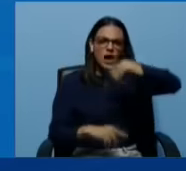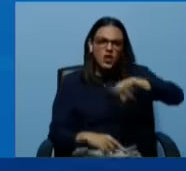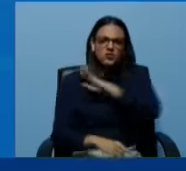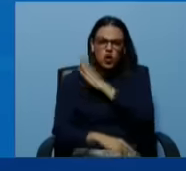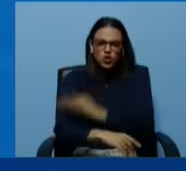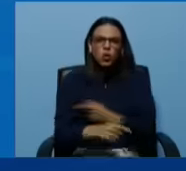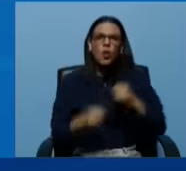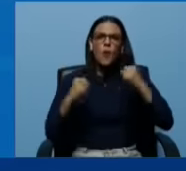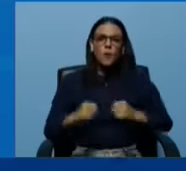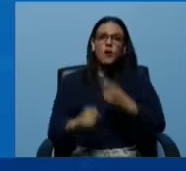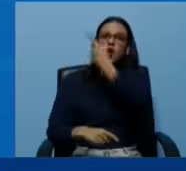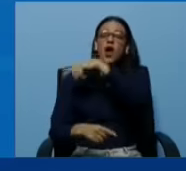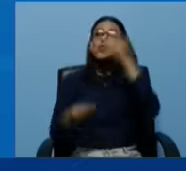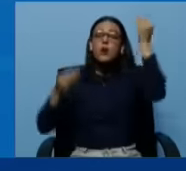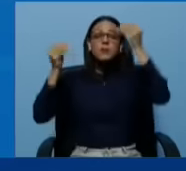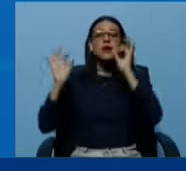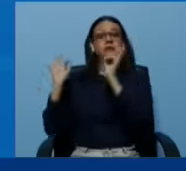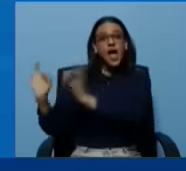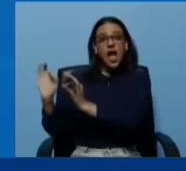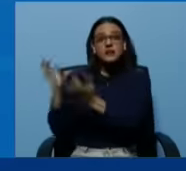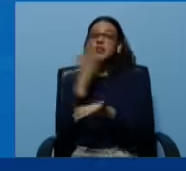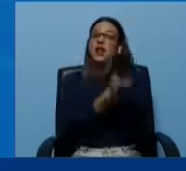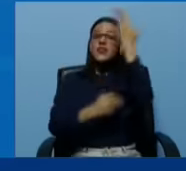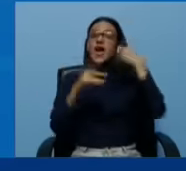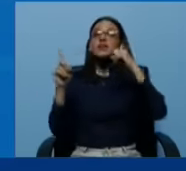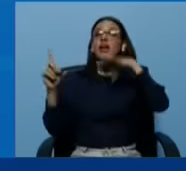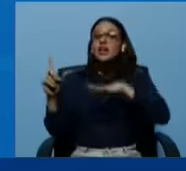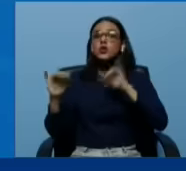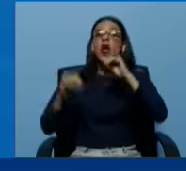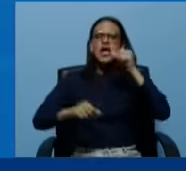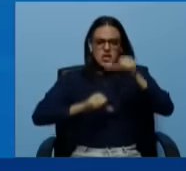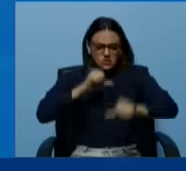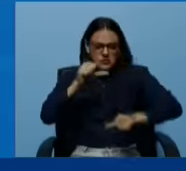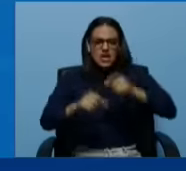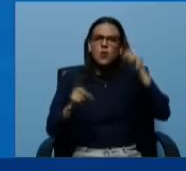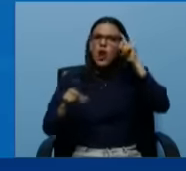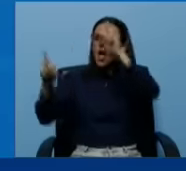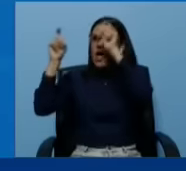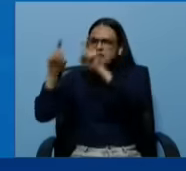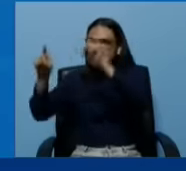fascismo antiguo y el fascismo del siglo XXI también.